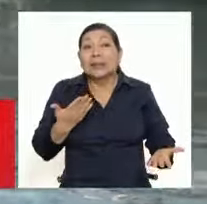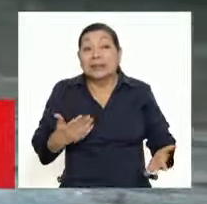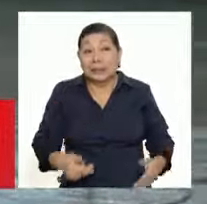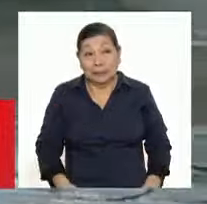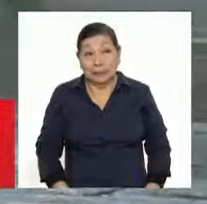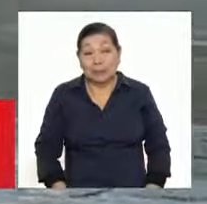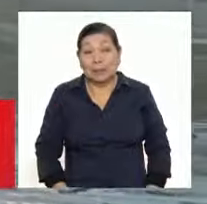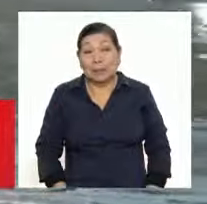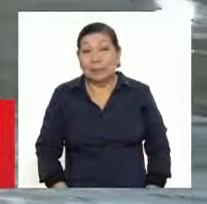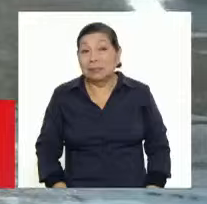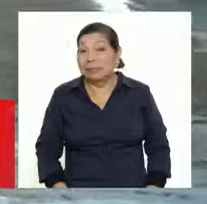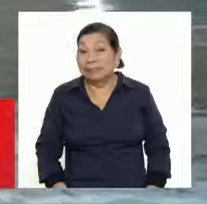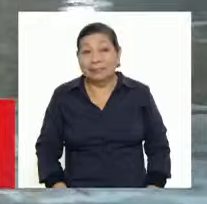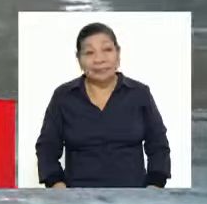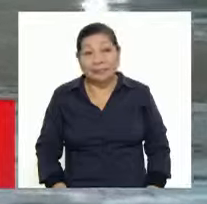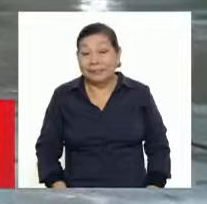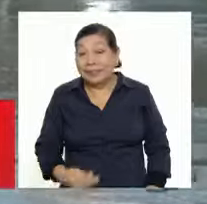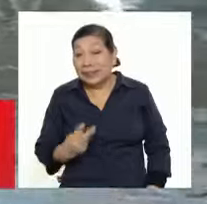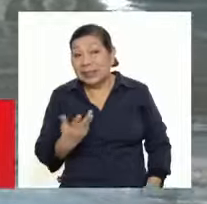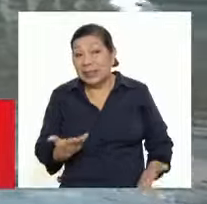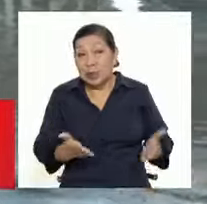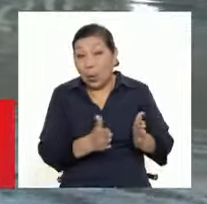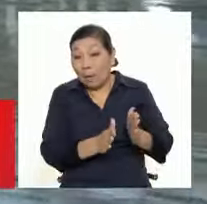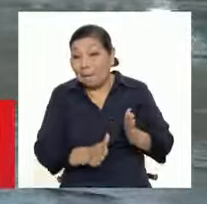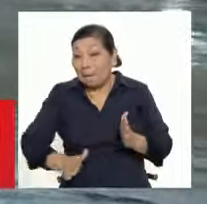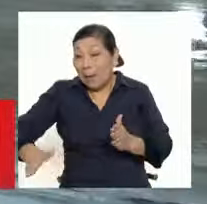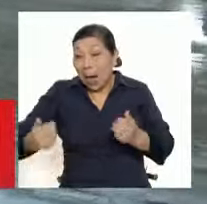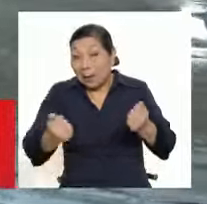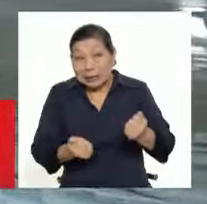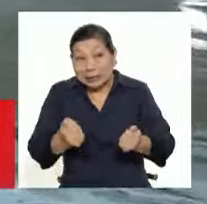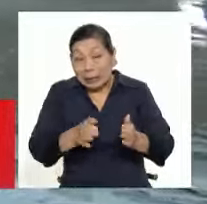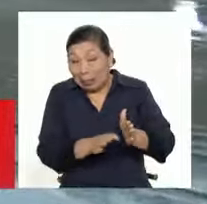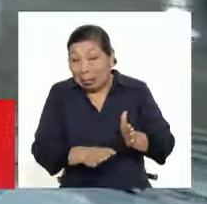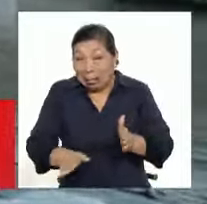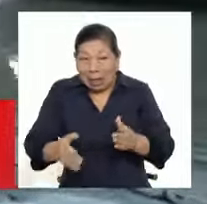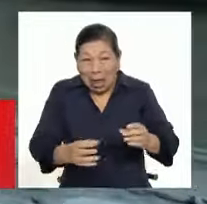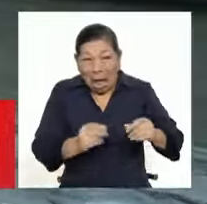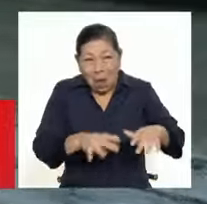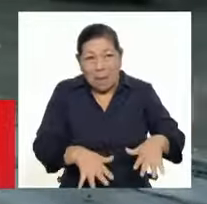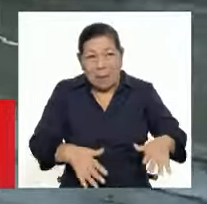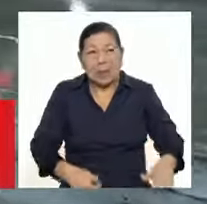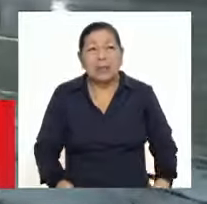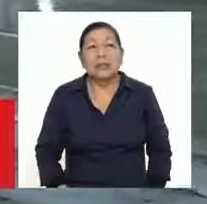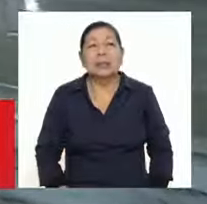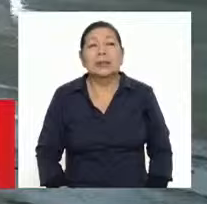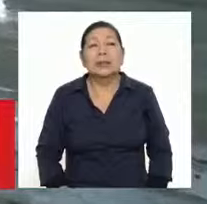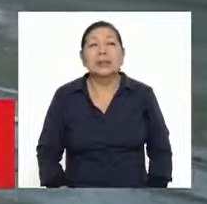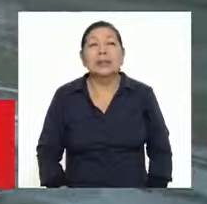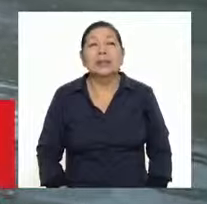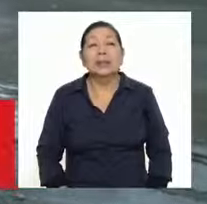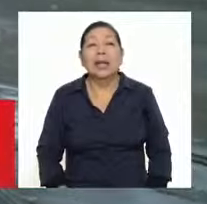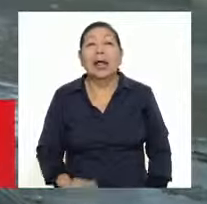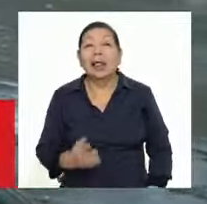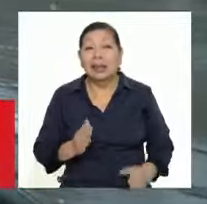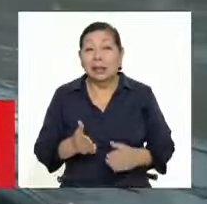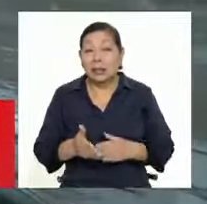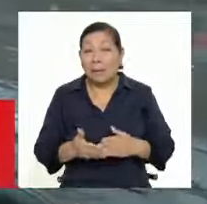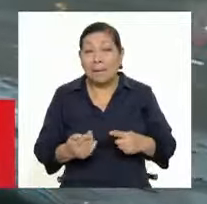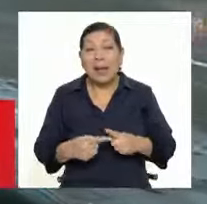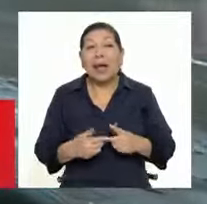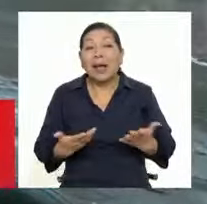ahí no hay control de nada, Diana. Por algún otro lado para no ver. Compañeras, algunos vehículos ya ingresan en